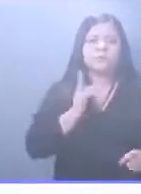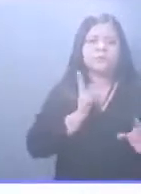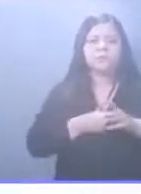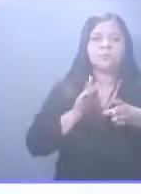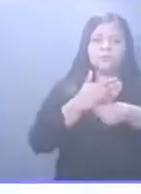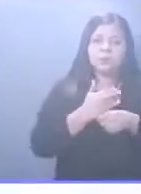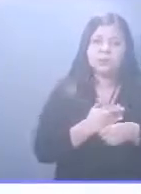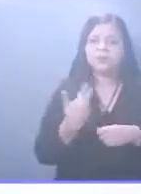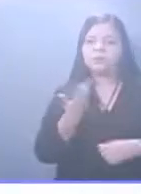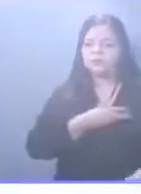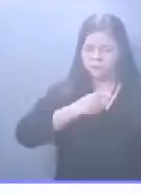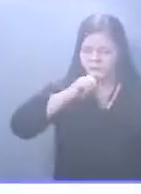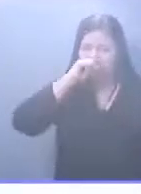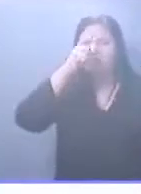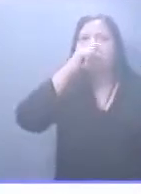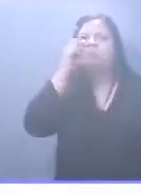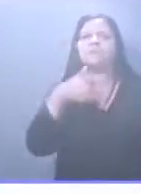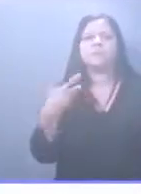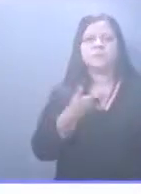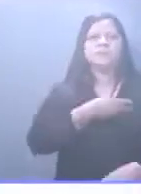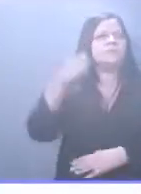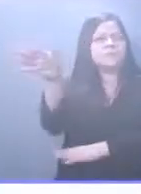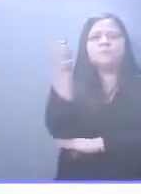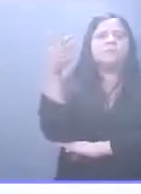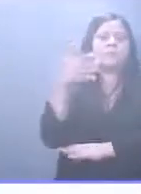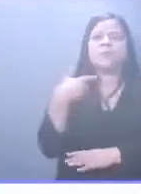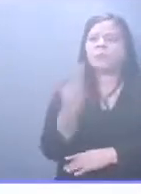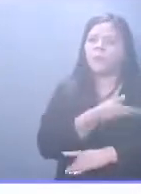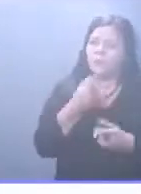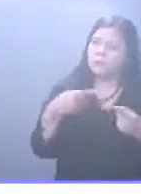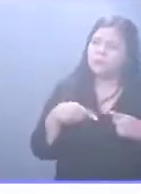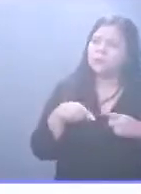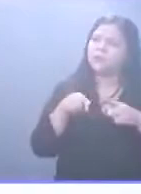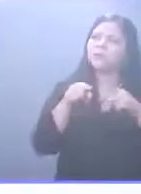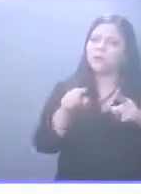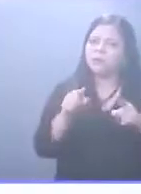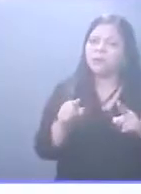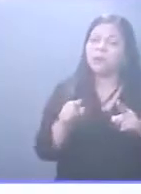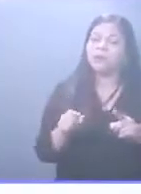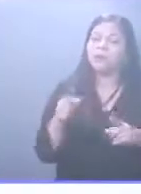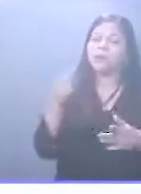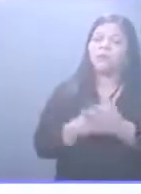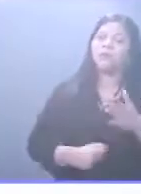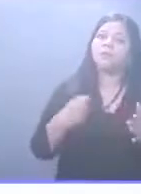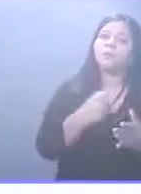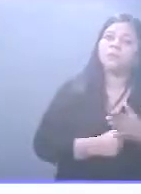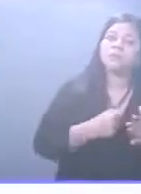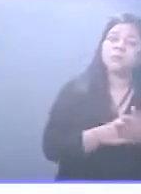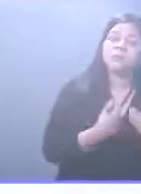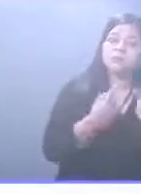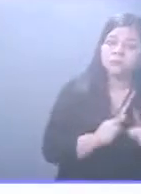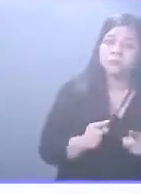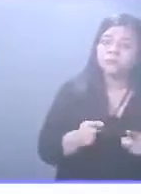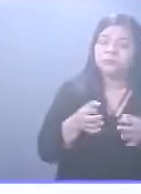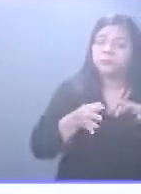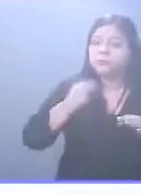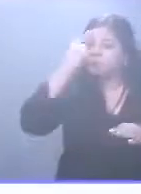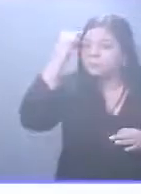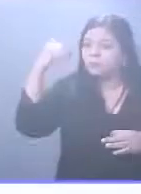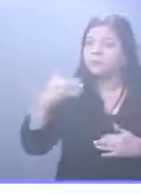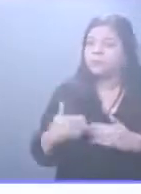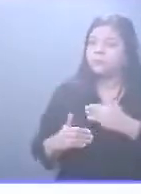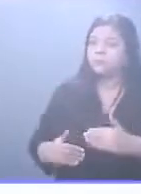FMLN, orgullosos de nuestra bandera, y seguiremos dando una batalla política en este proceso